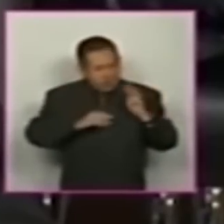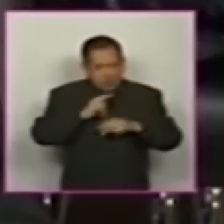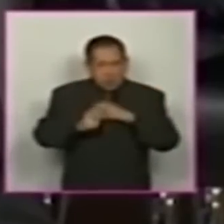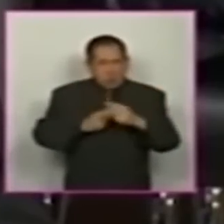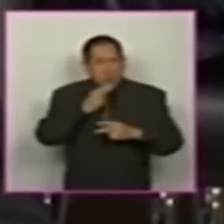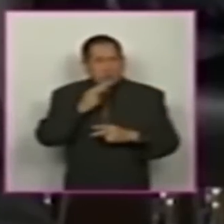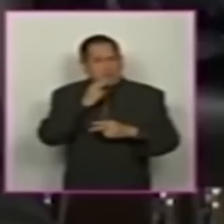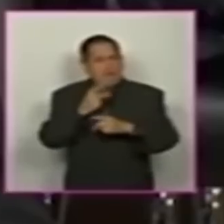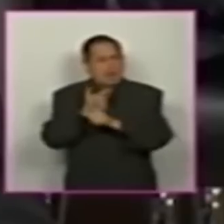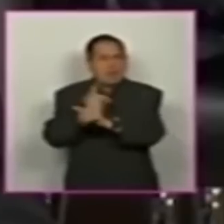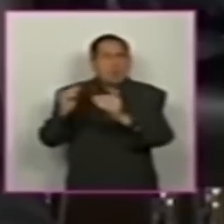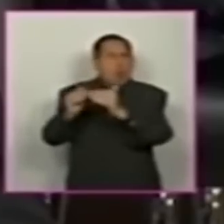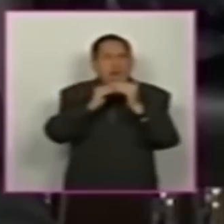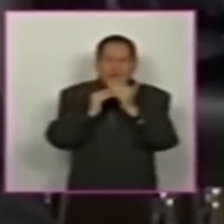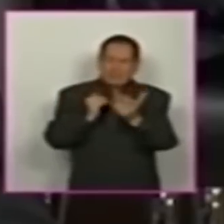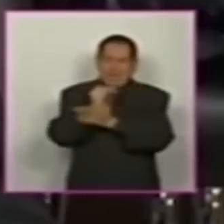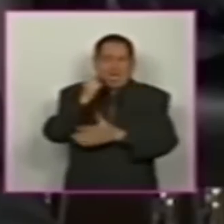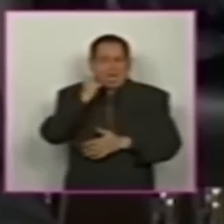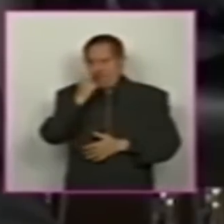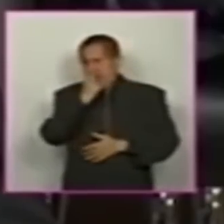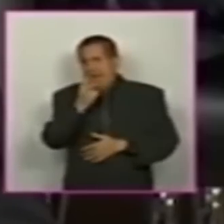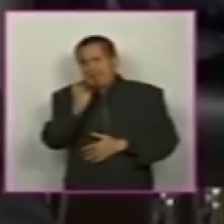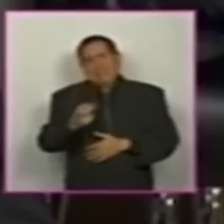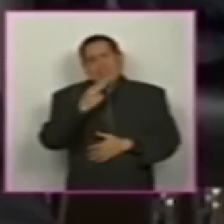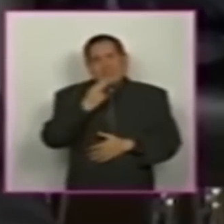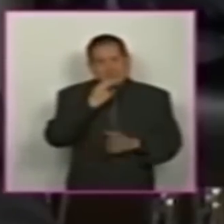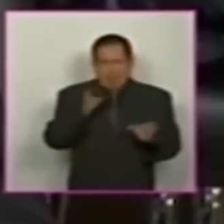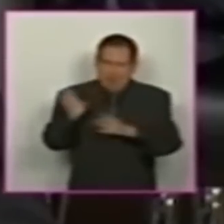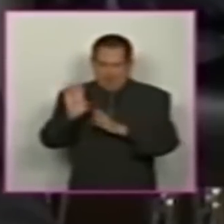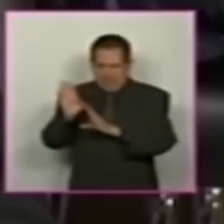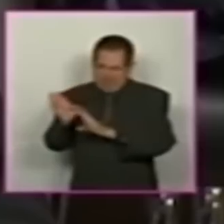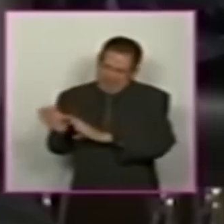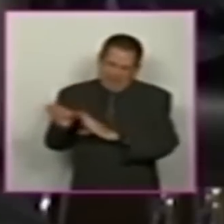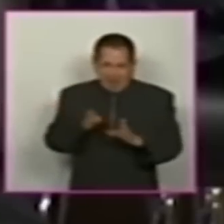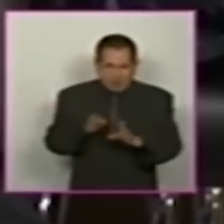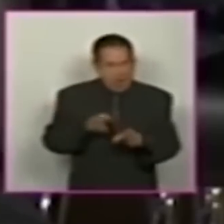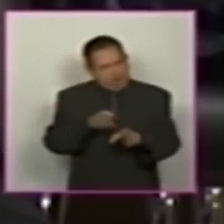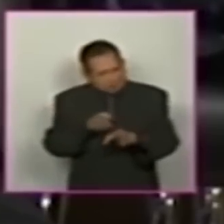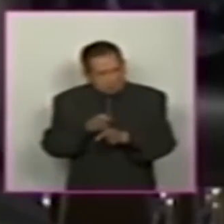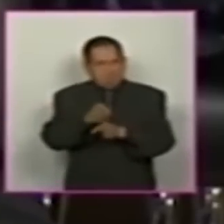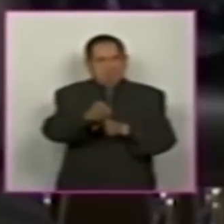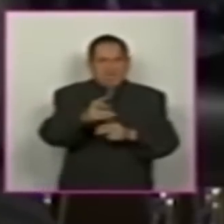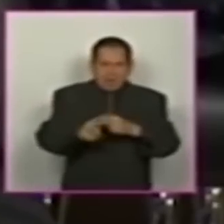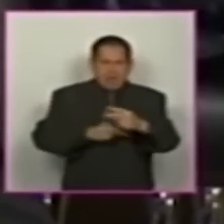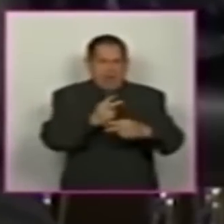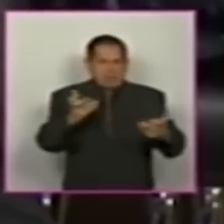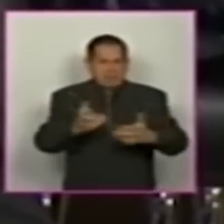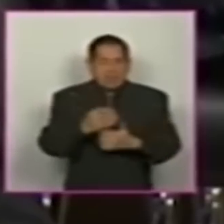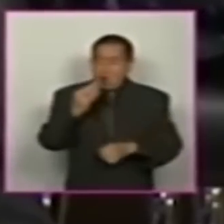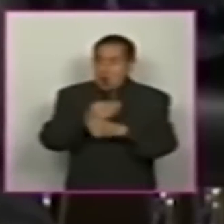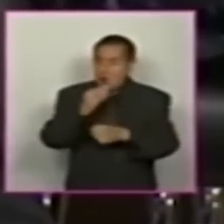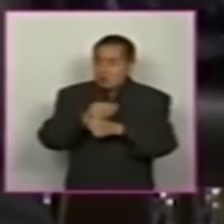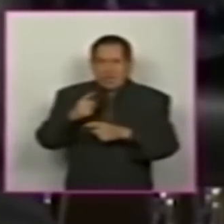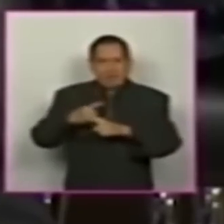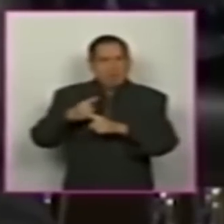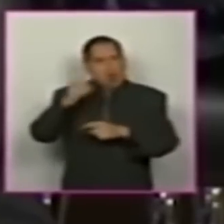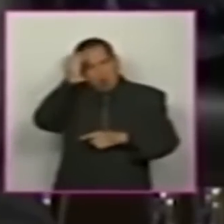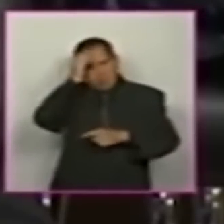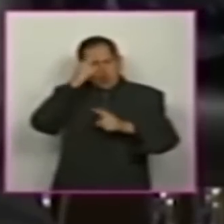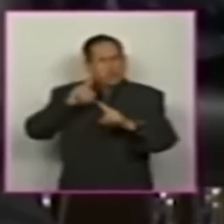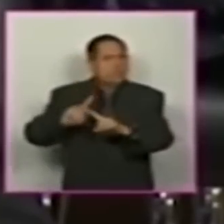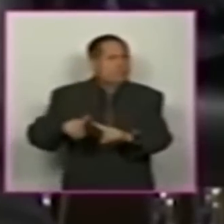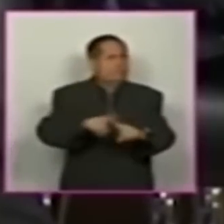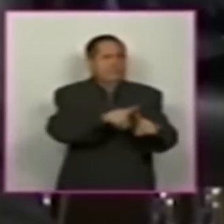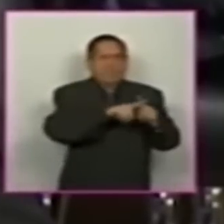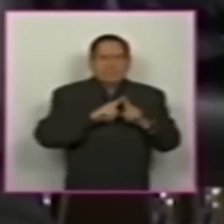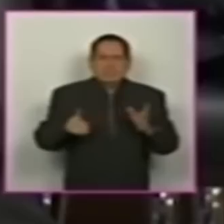entendido que por el periodo vacacional han tenido algún inconveniente para hacer la notificación al presidente de la República. Ya